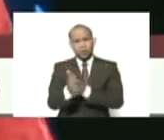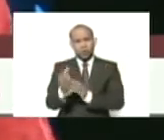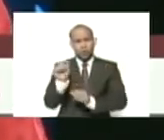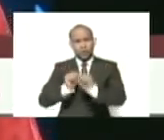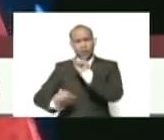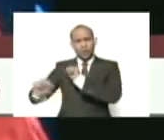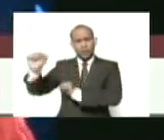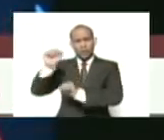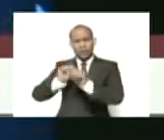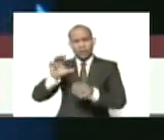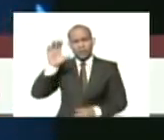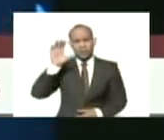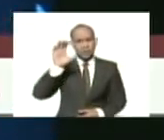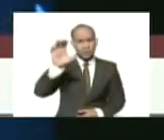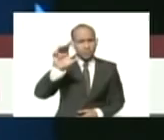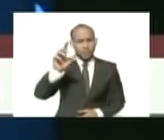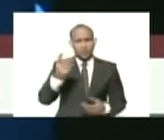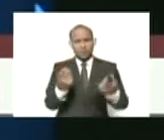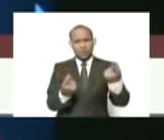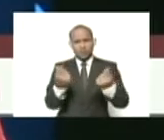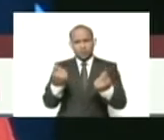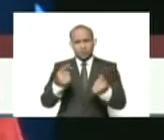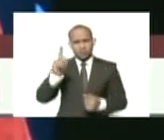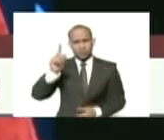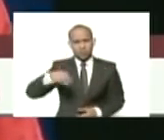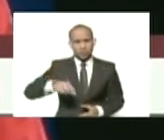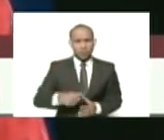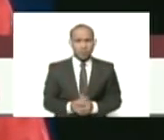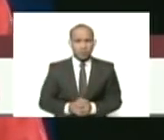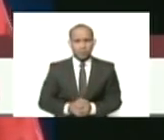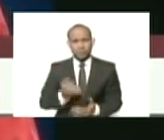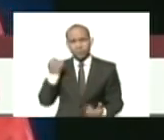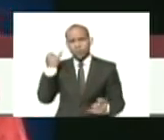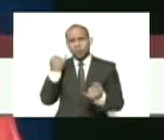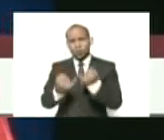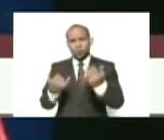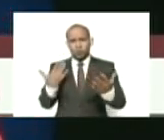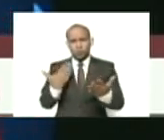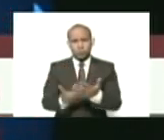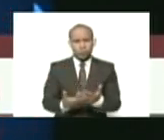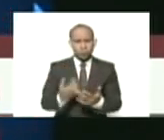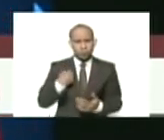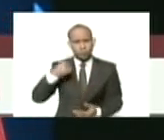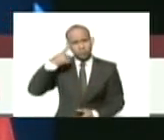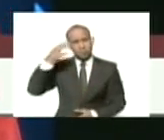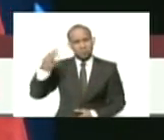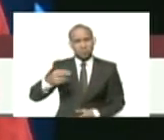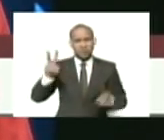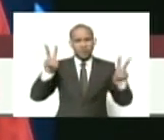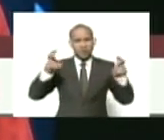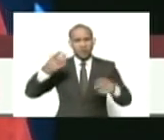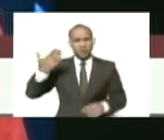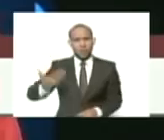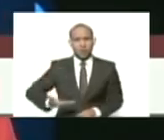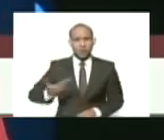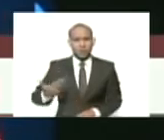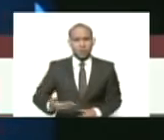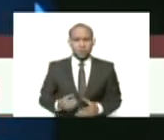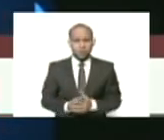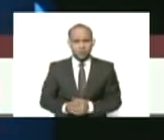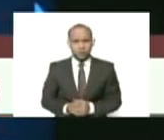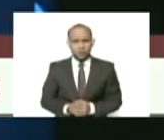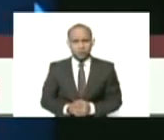soberanía, territorio y recursos. Por último, y yo creo que es un tema sumamente elemental,